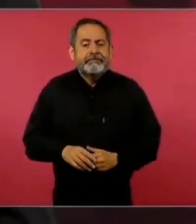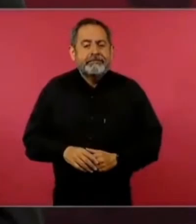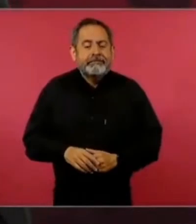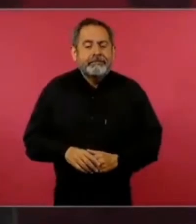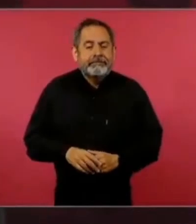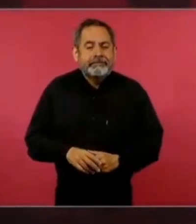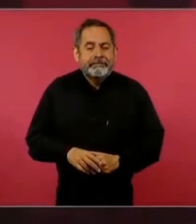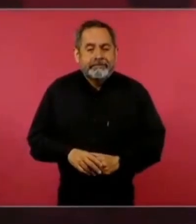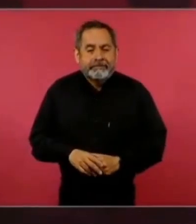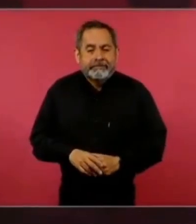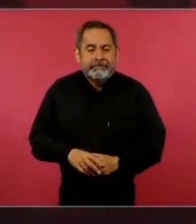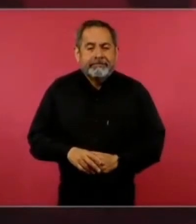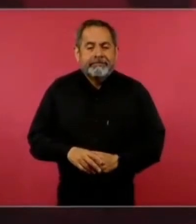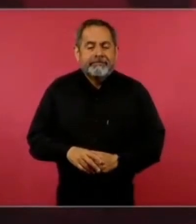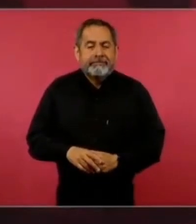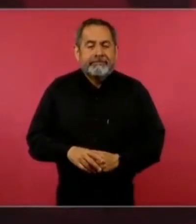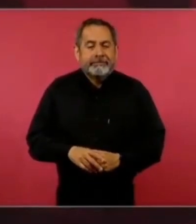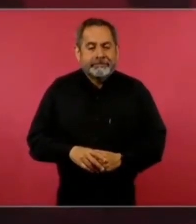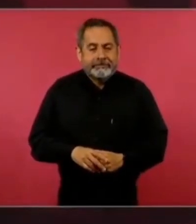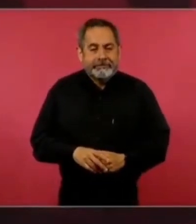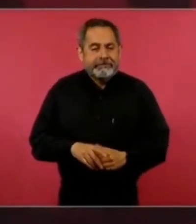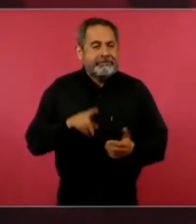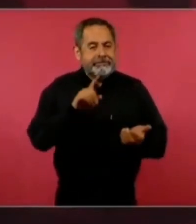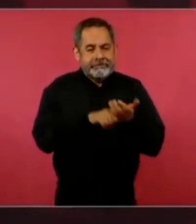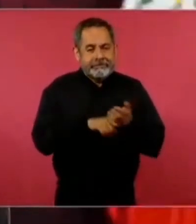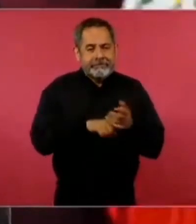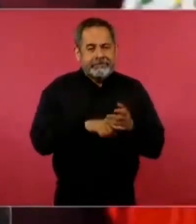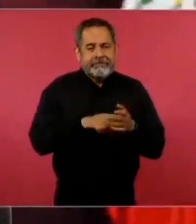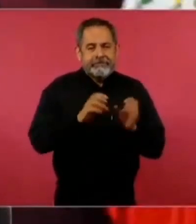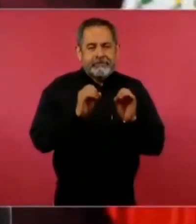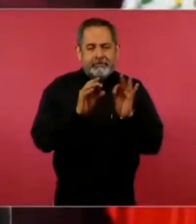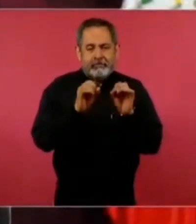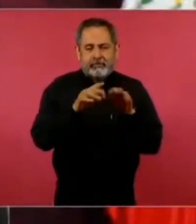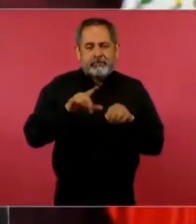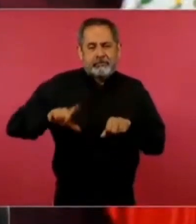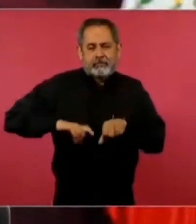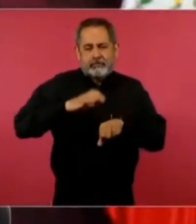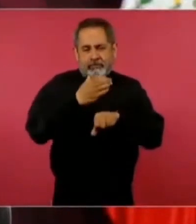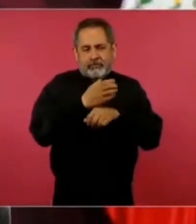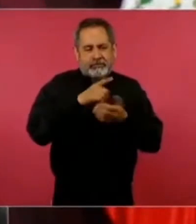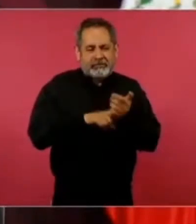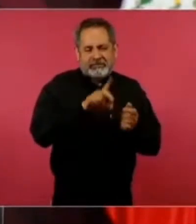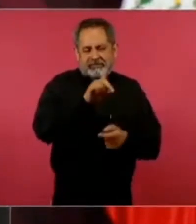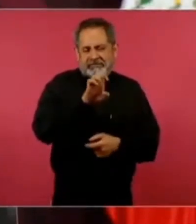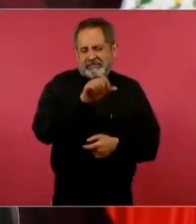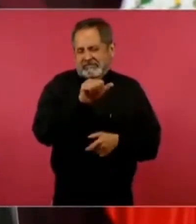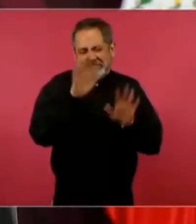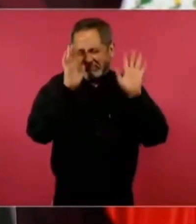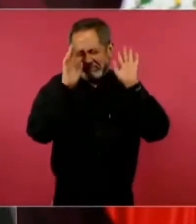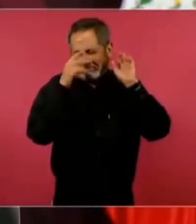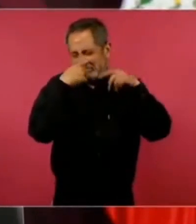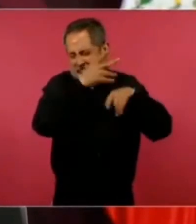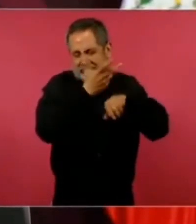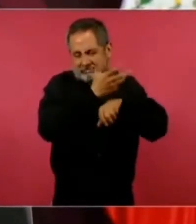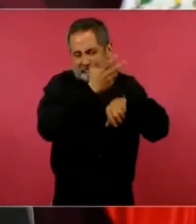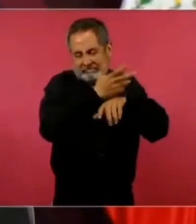Departamento de Justicia DEA o como se le llame,